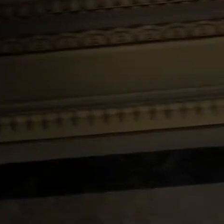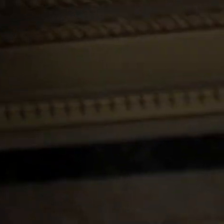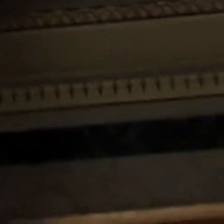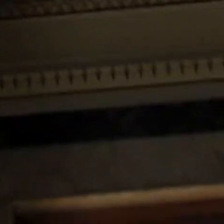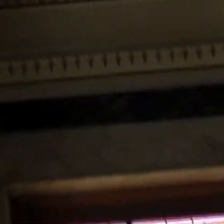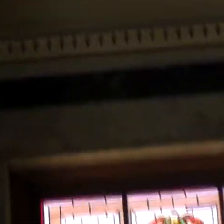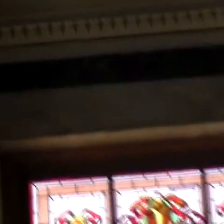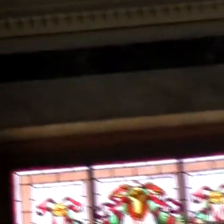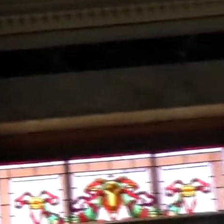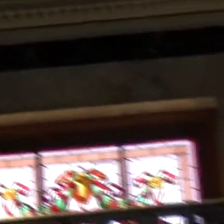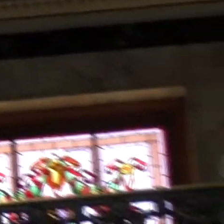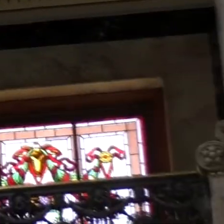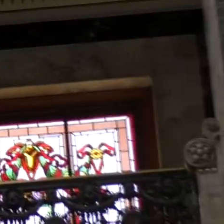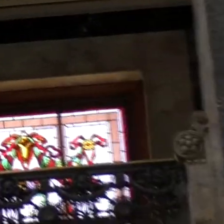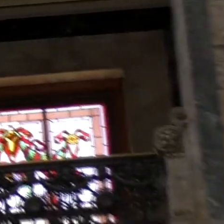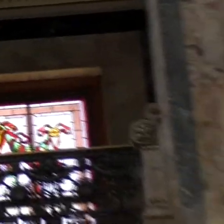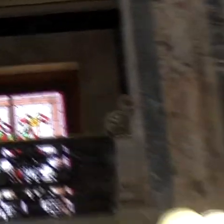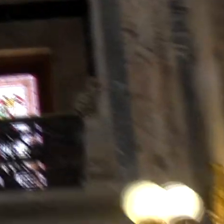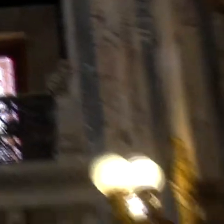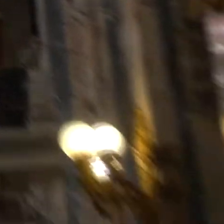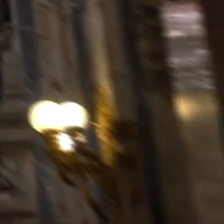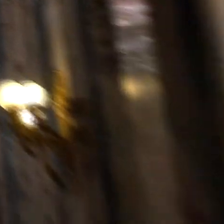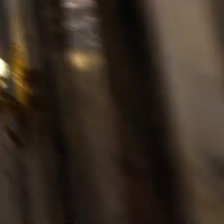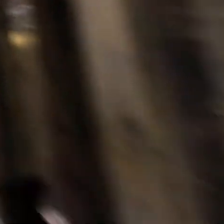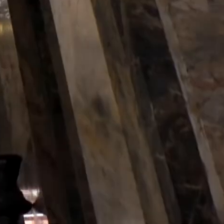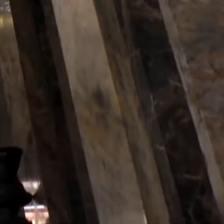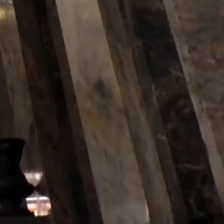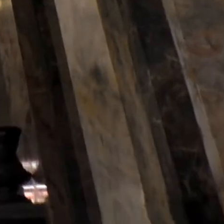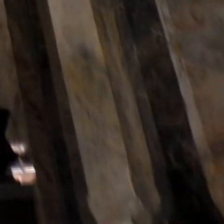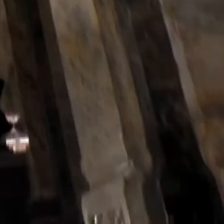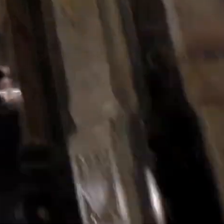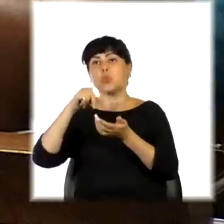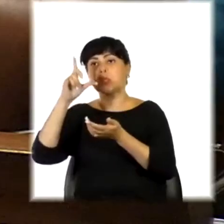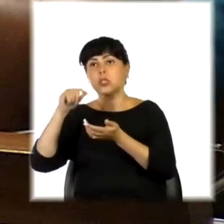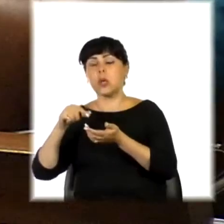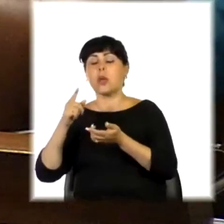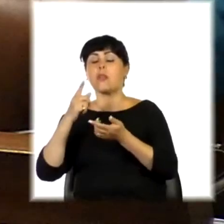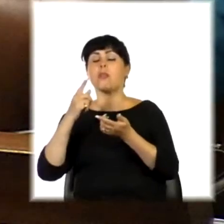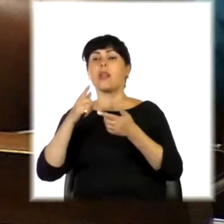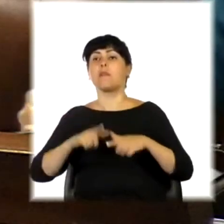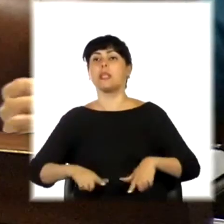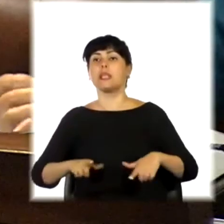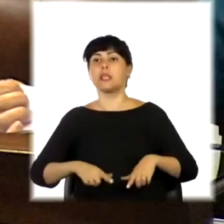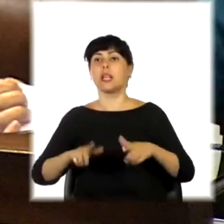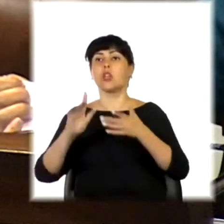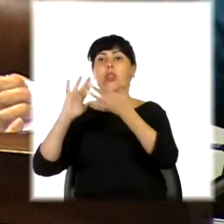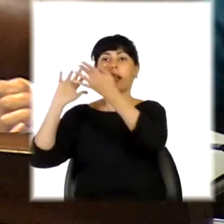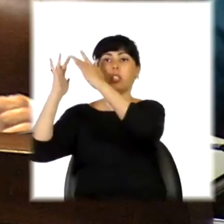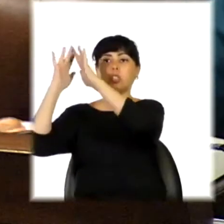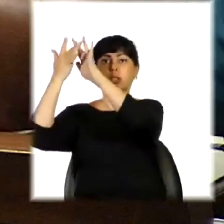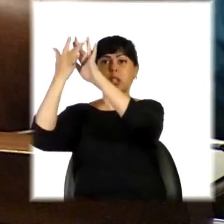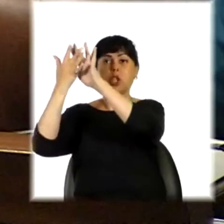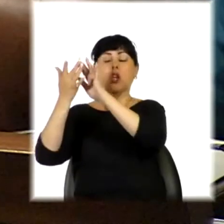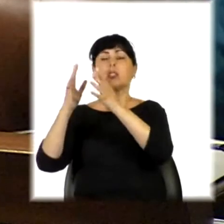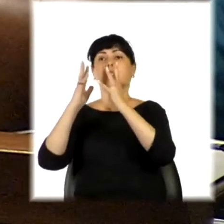determinación de los montos de acuerdo a la escala básica fijada por el ministerio de relaciones exteriores en base a criterios de la organización